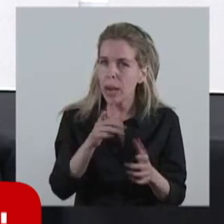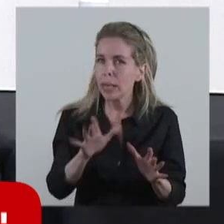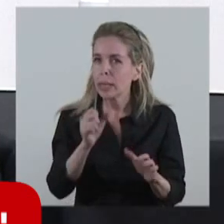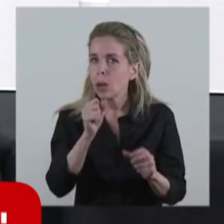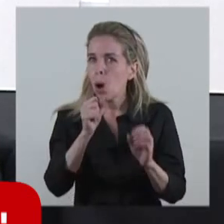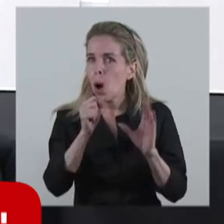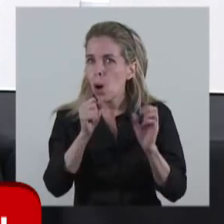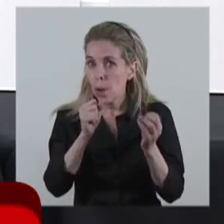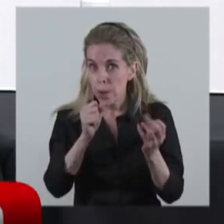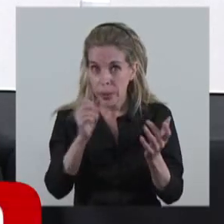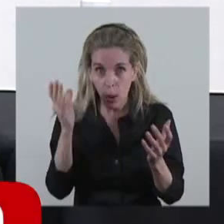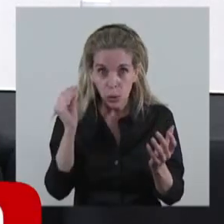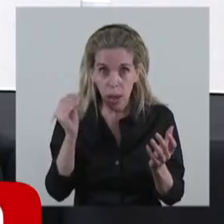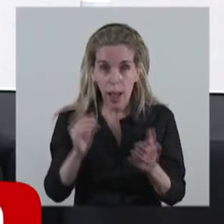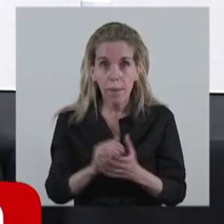Hola, hola.